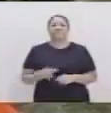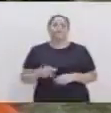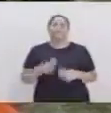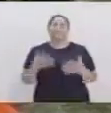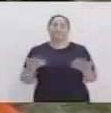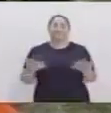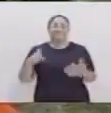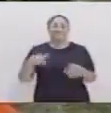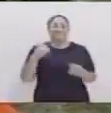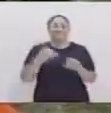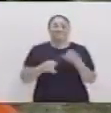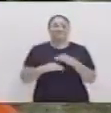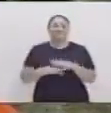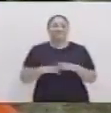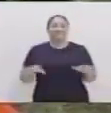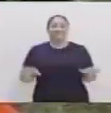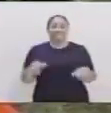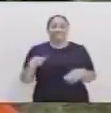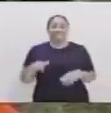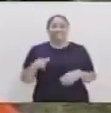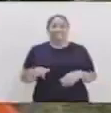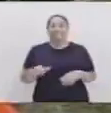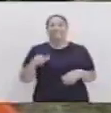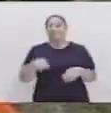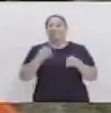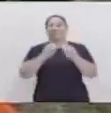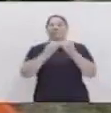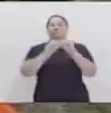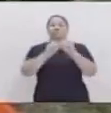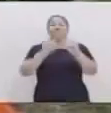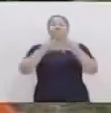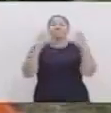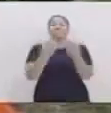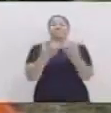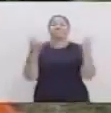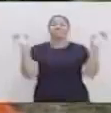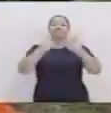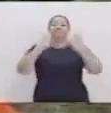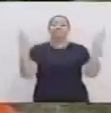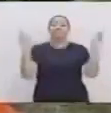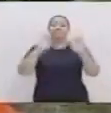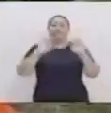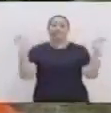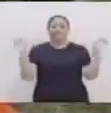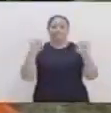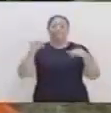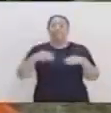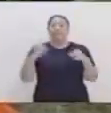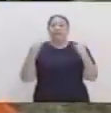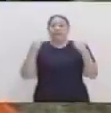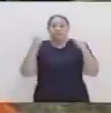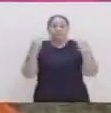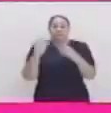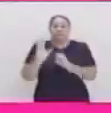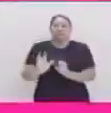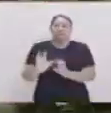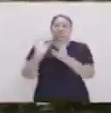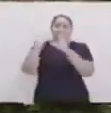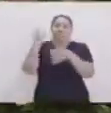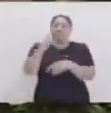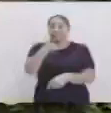Y es así como terminamos lo que es nuestra clase de educación física con el componente de fuerza en el